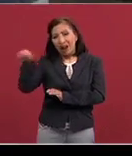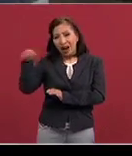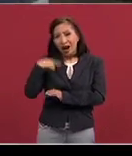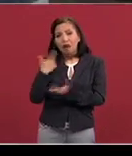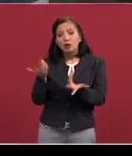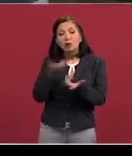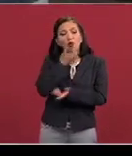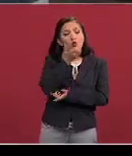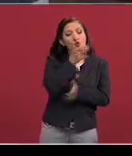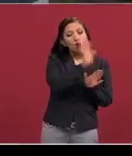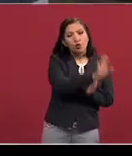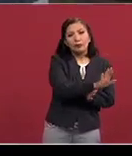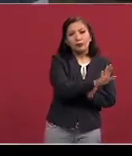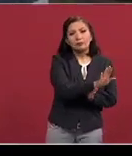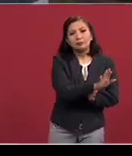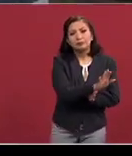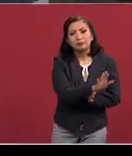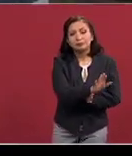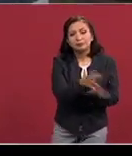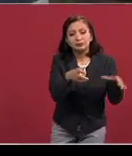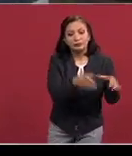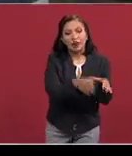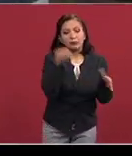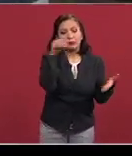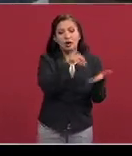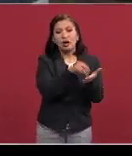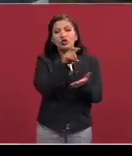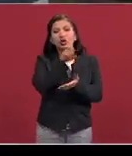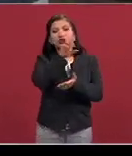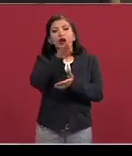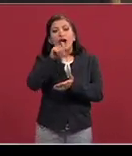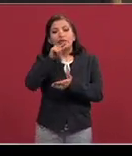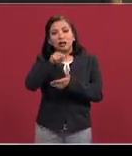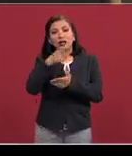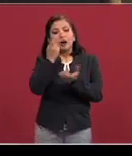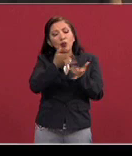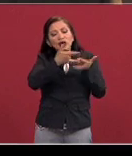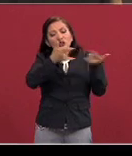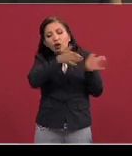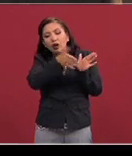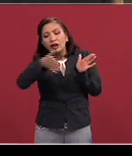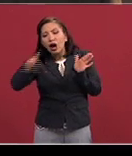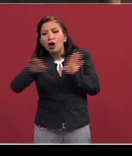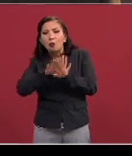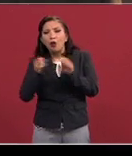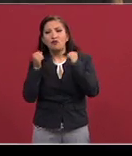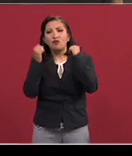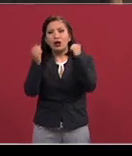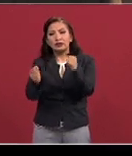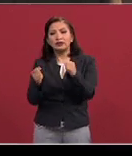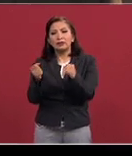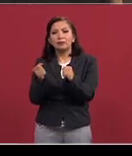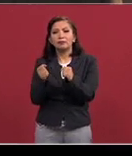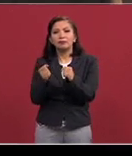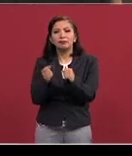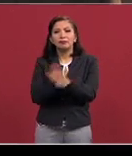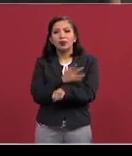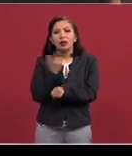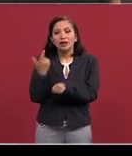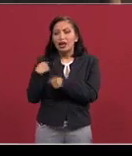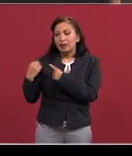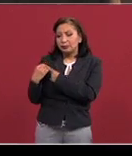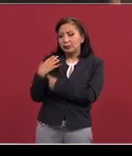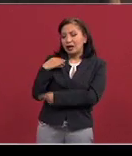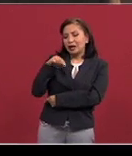la tradición en donde está inserto el doctorado. Donde está inserto el doctorado, pero con fuerte potencia, porque él